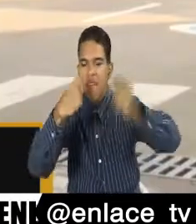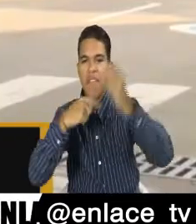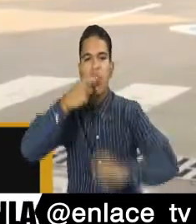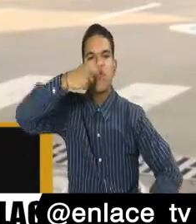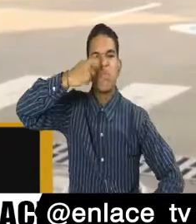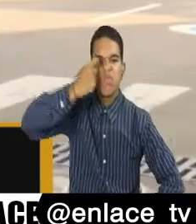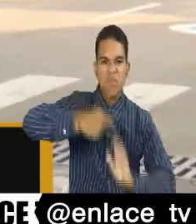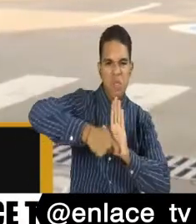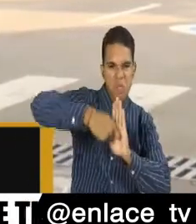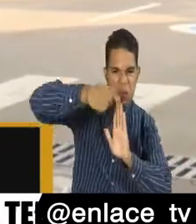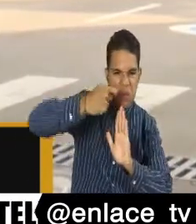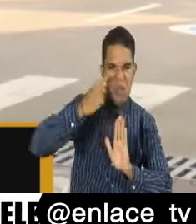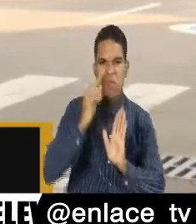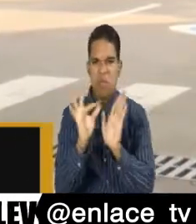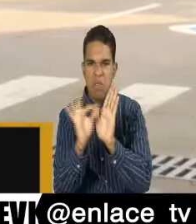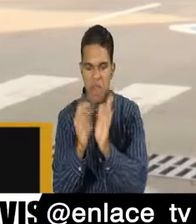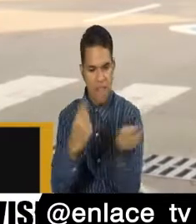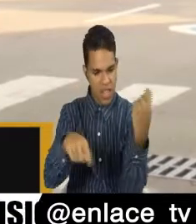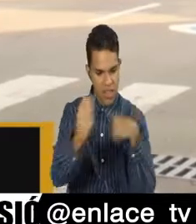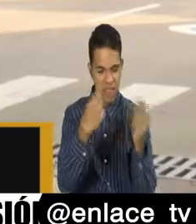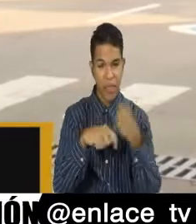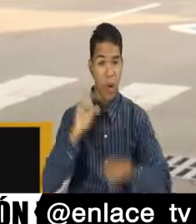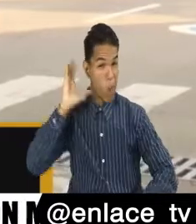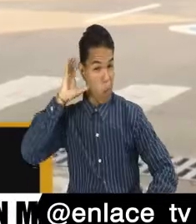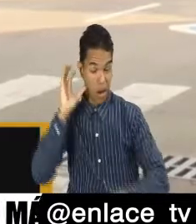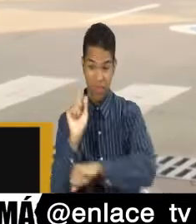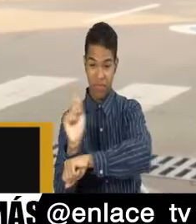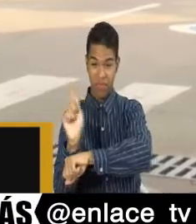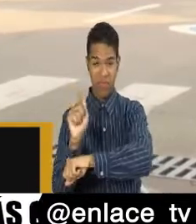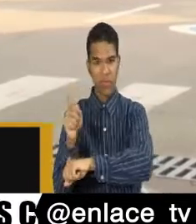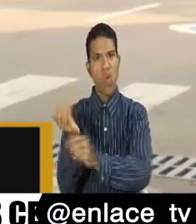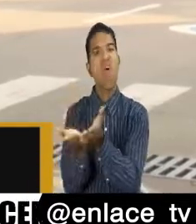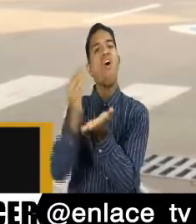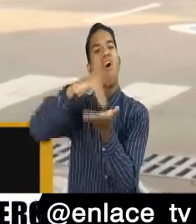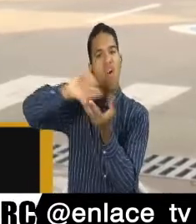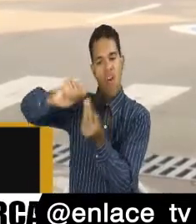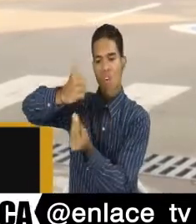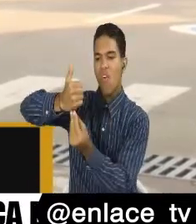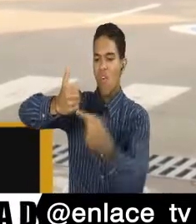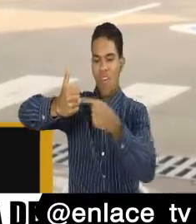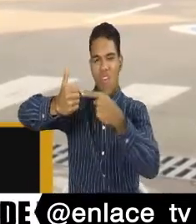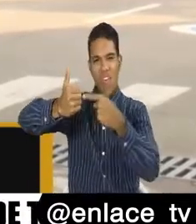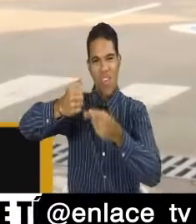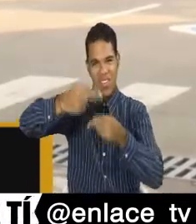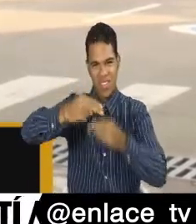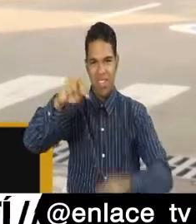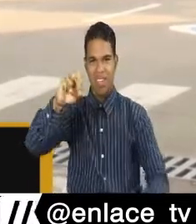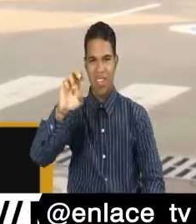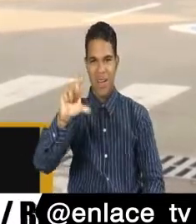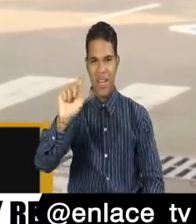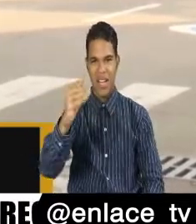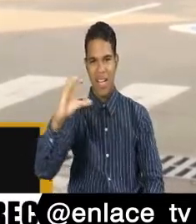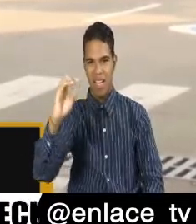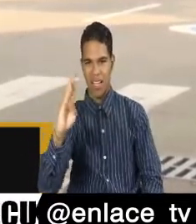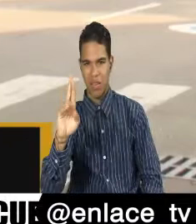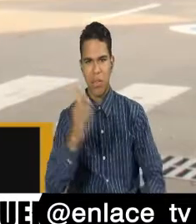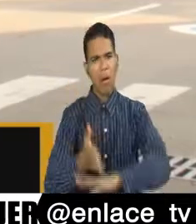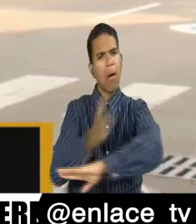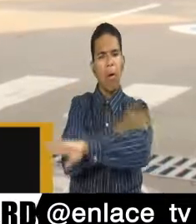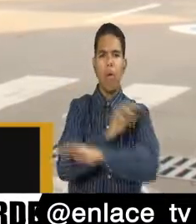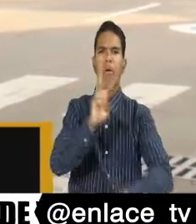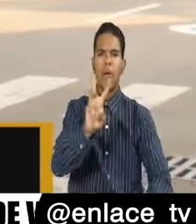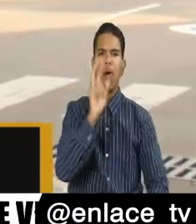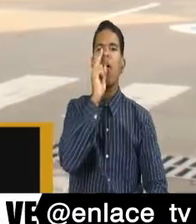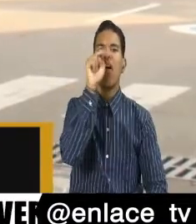La Fiscalía también habló de la recaptura del cabecilla de la banda Los Pelacobre. Ese hombre había sido capturado el pasado 3 de junio, se había